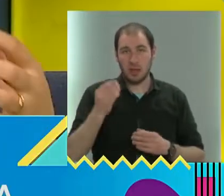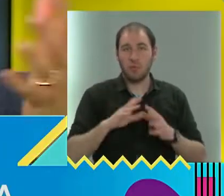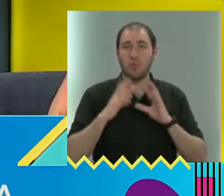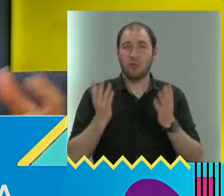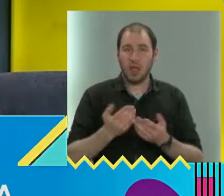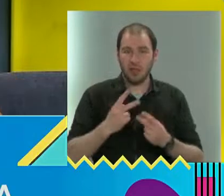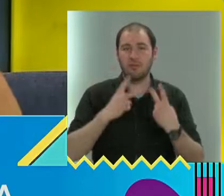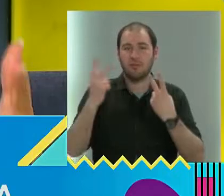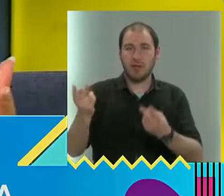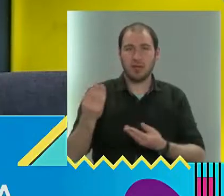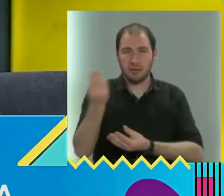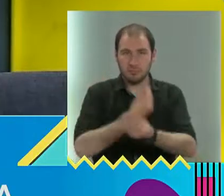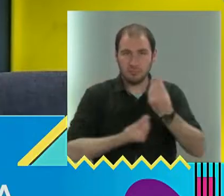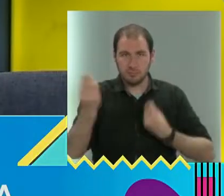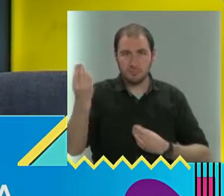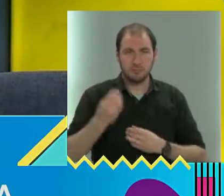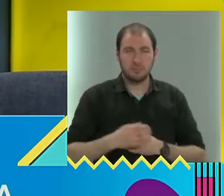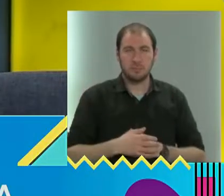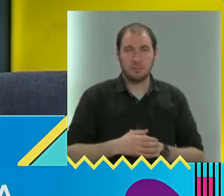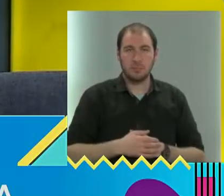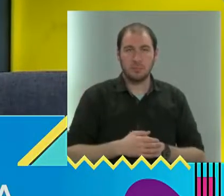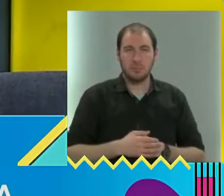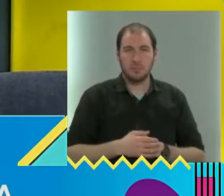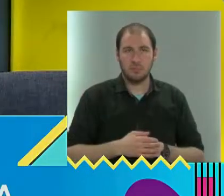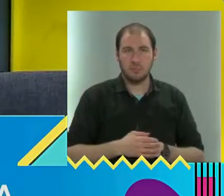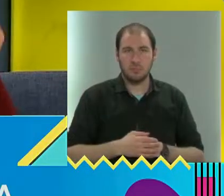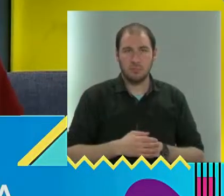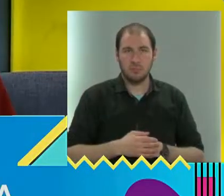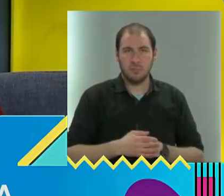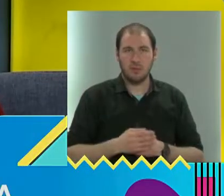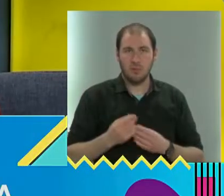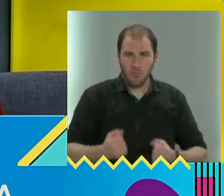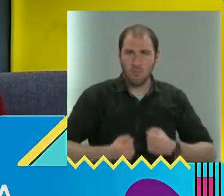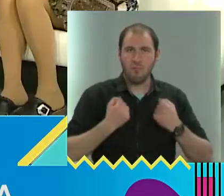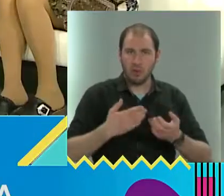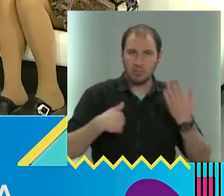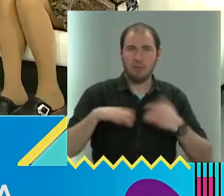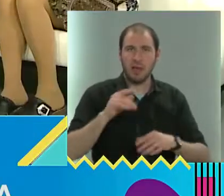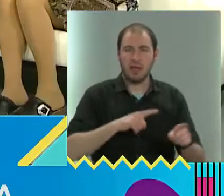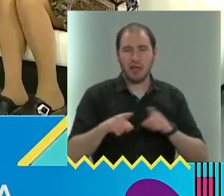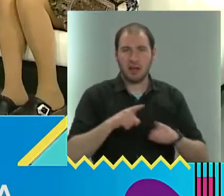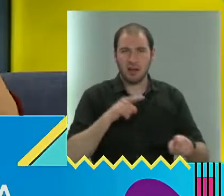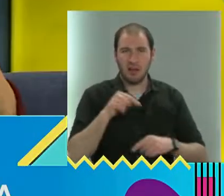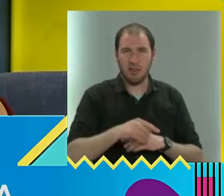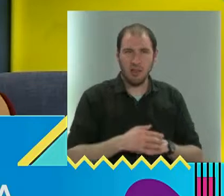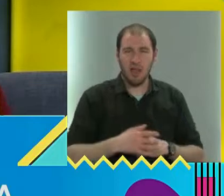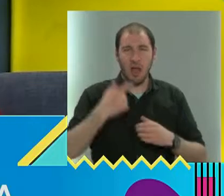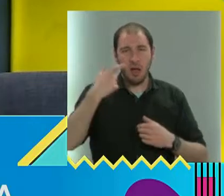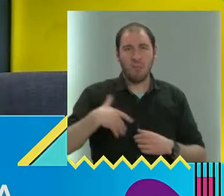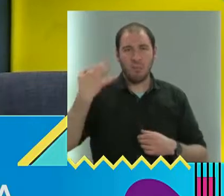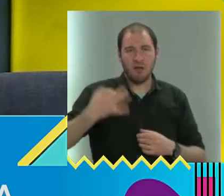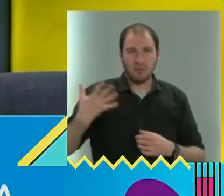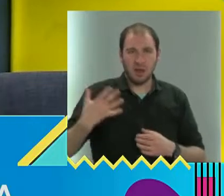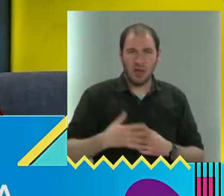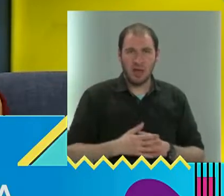mundo y viajan y hacen intercambios, puedan potenciar en su carrera, en el perfil profesional,